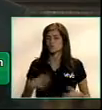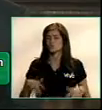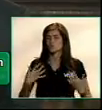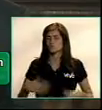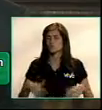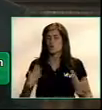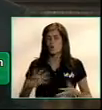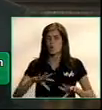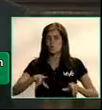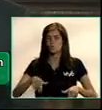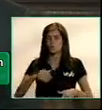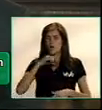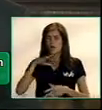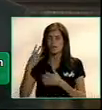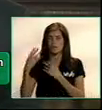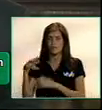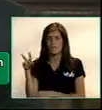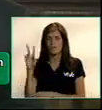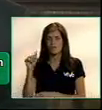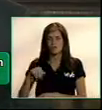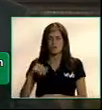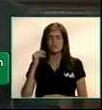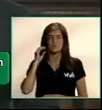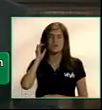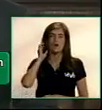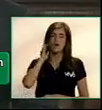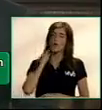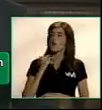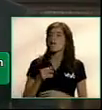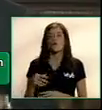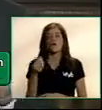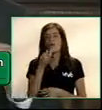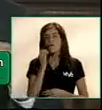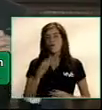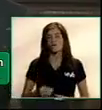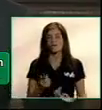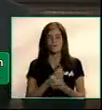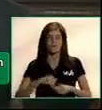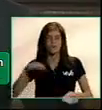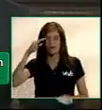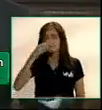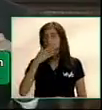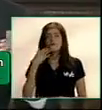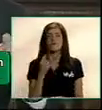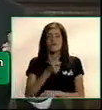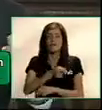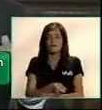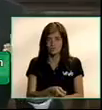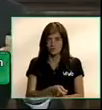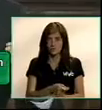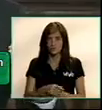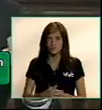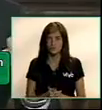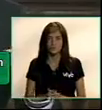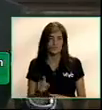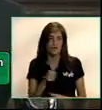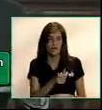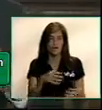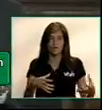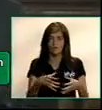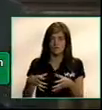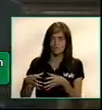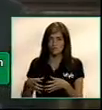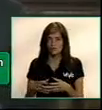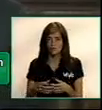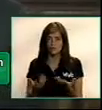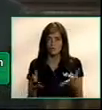demasiada corrupción en este país. Y los jóvenes militares, los mejores de su graduación, de cada curso, se